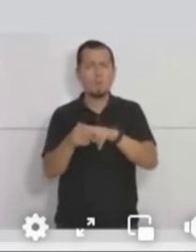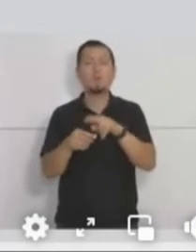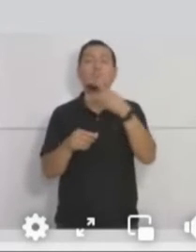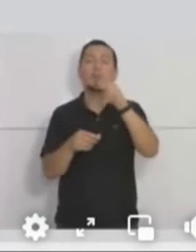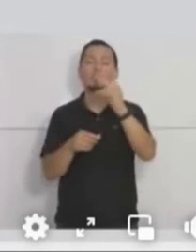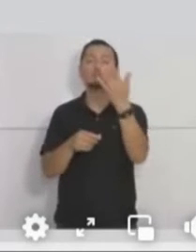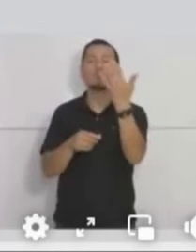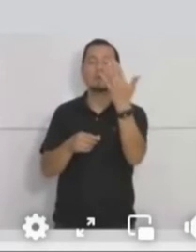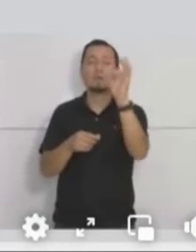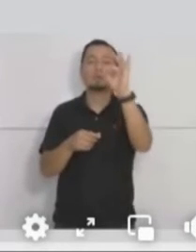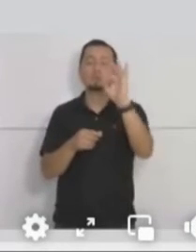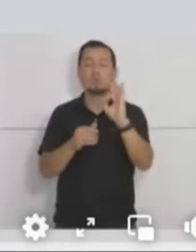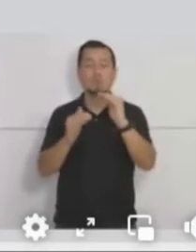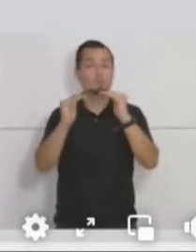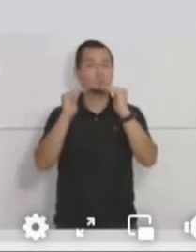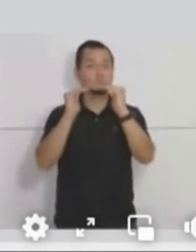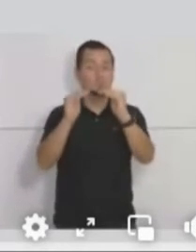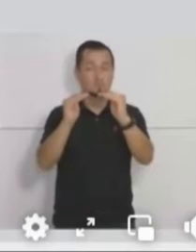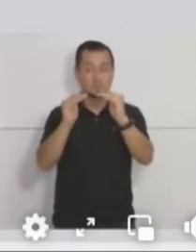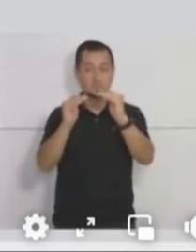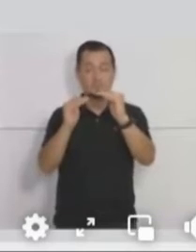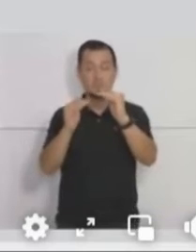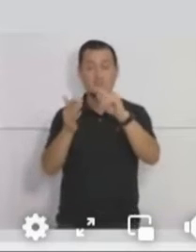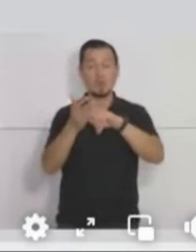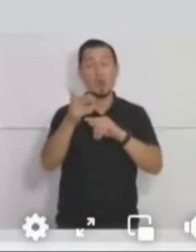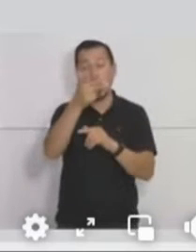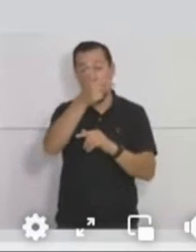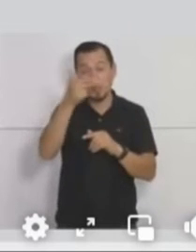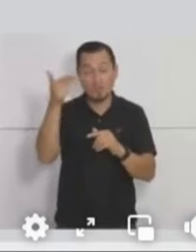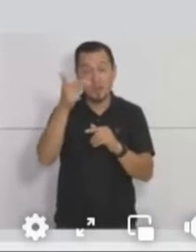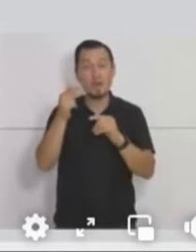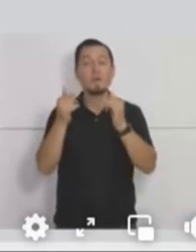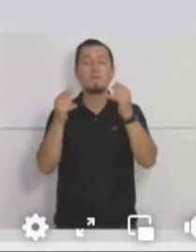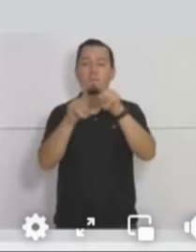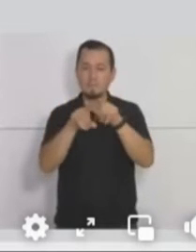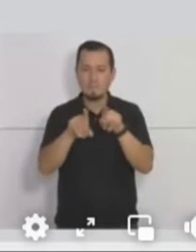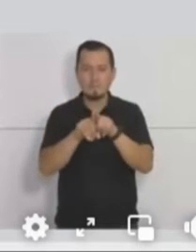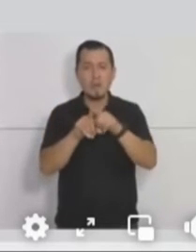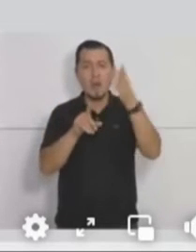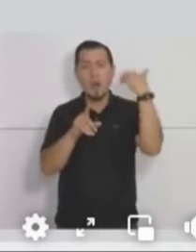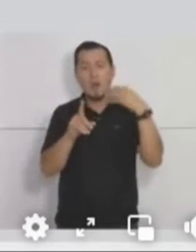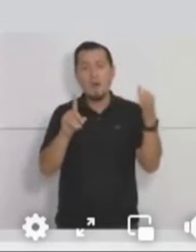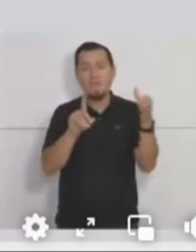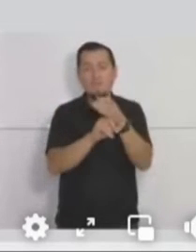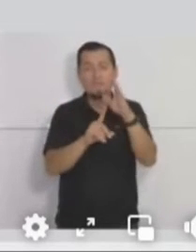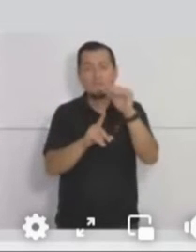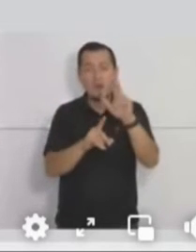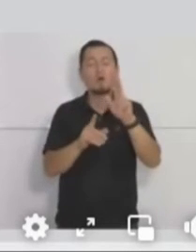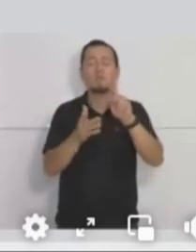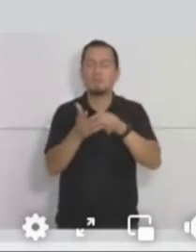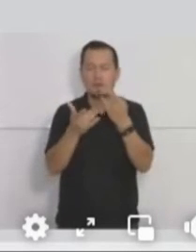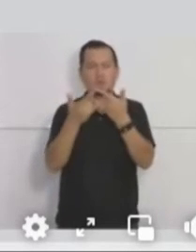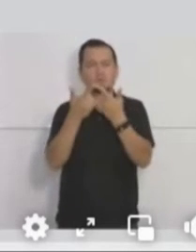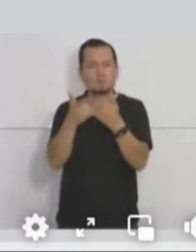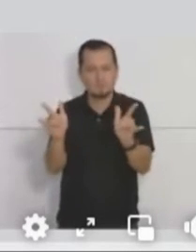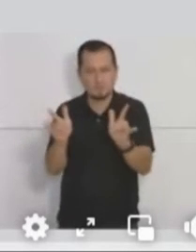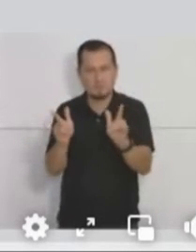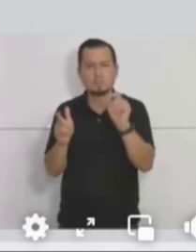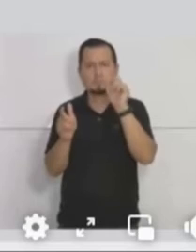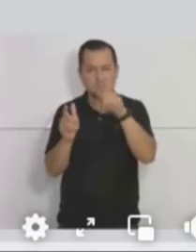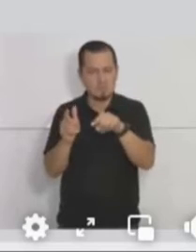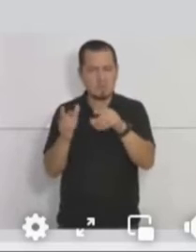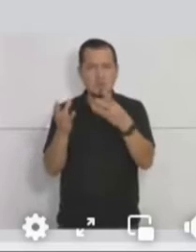aforo del 50%. Y en el caso de los hoteles, los bares también se encontraban cerrados, se permite la